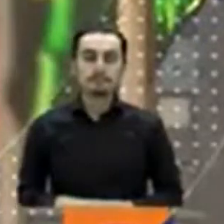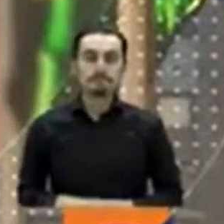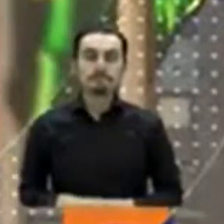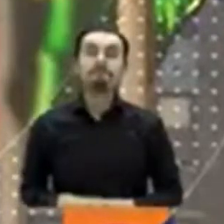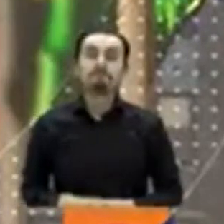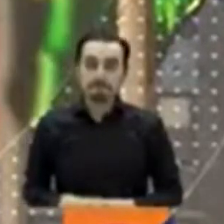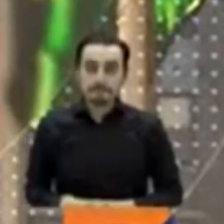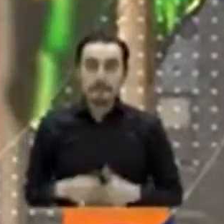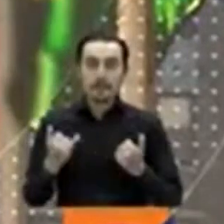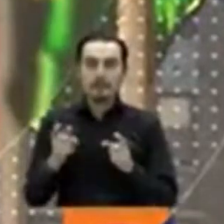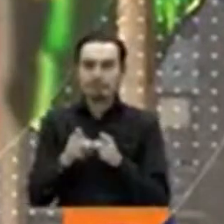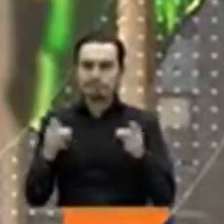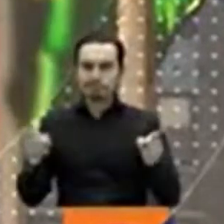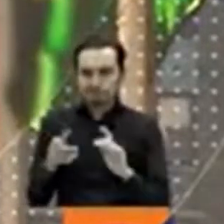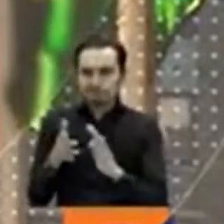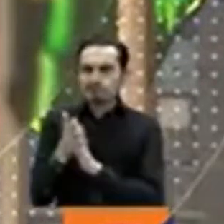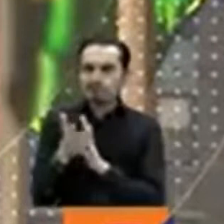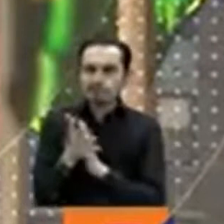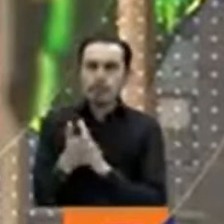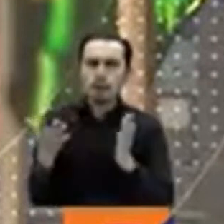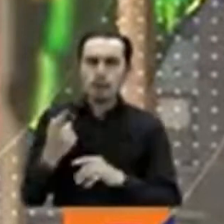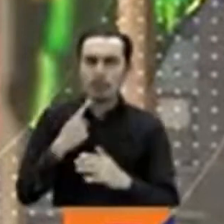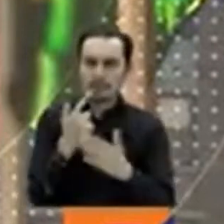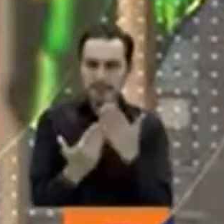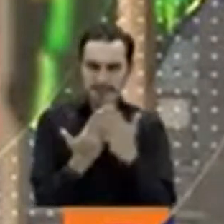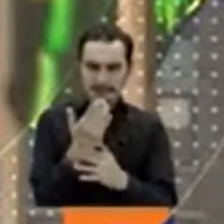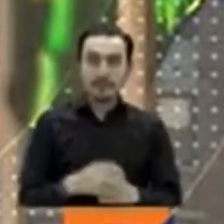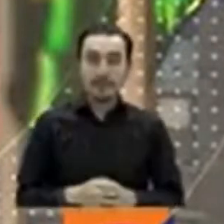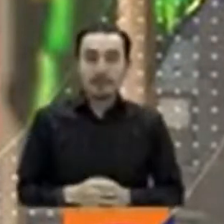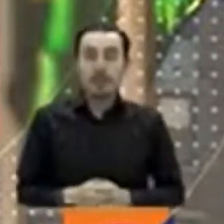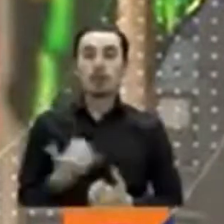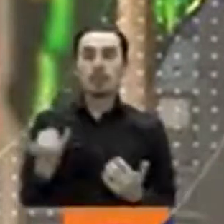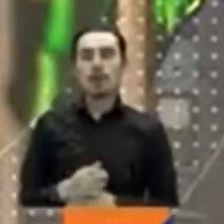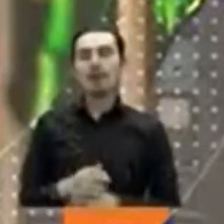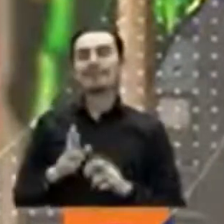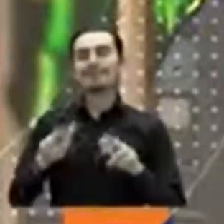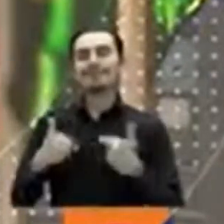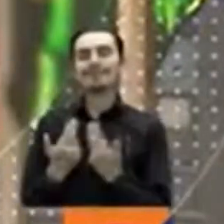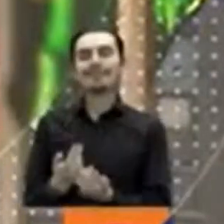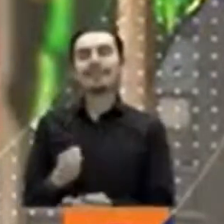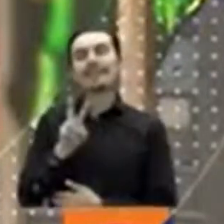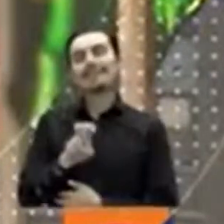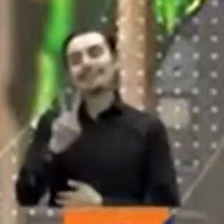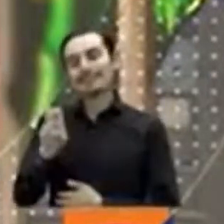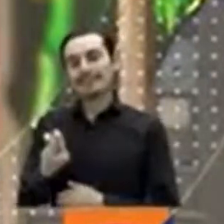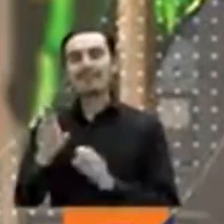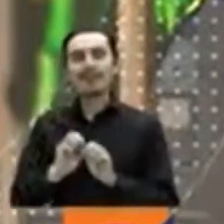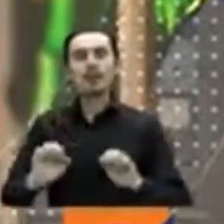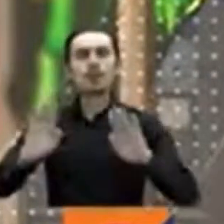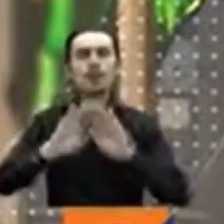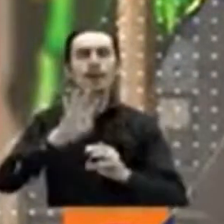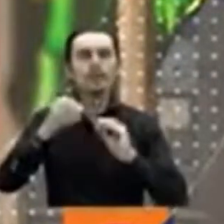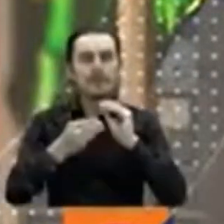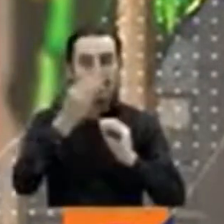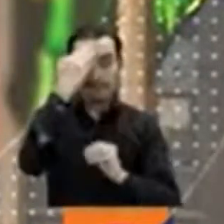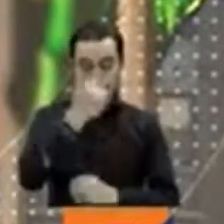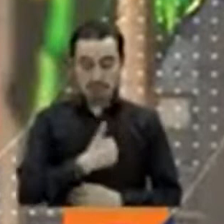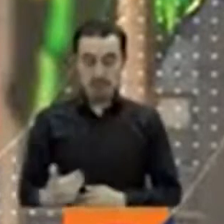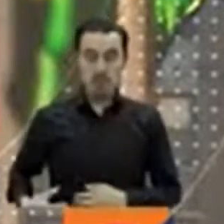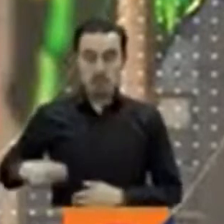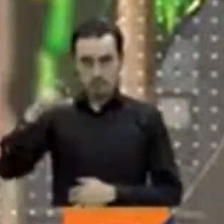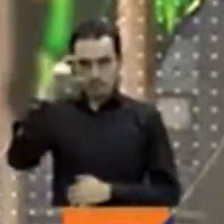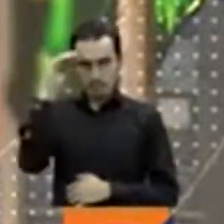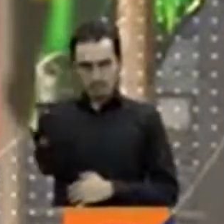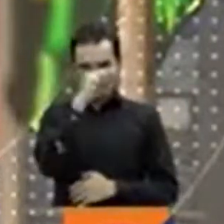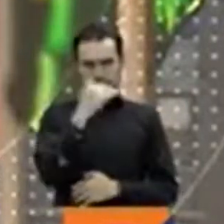Ampliamos la información con la que iniciamos nuestra emisión. La Asamblea número 77 de las Naciones Unidas, además de la intervención del presidente de la